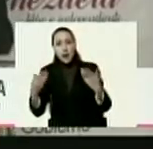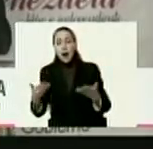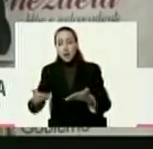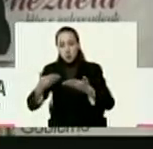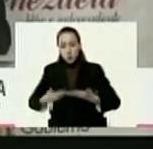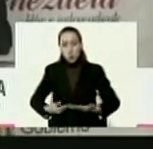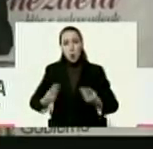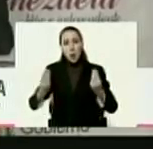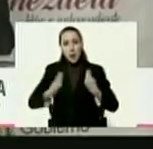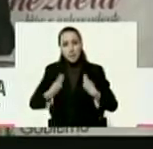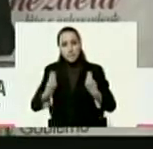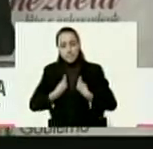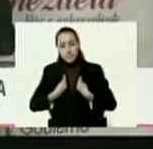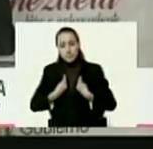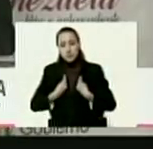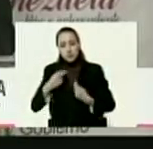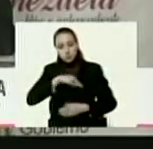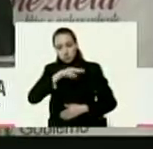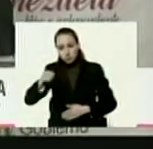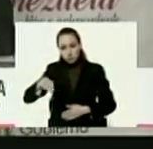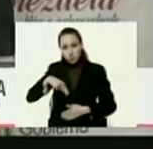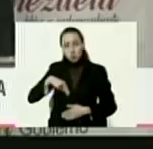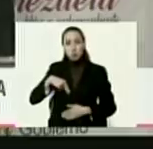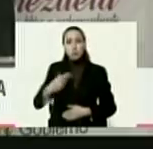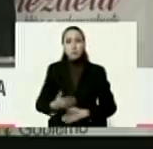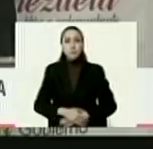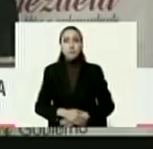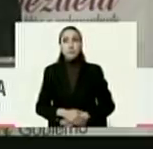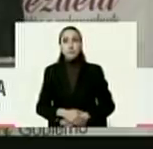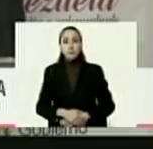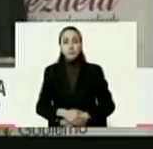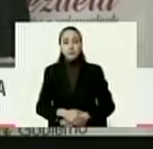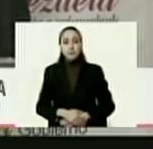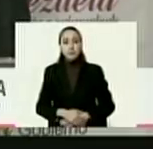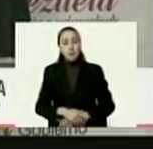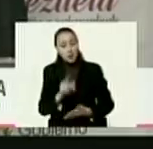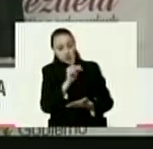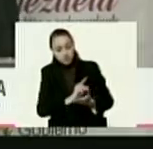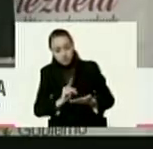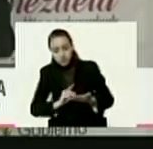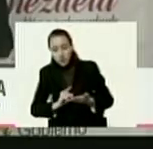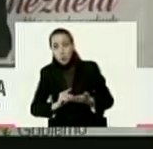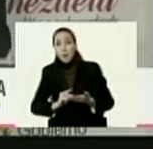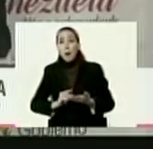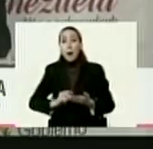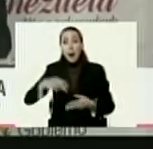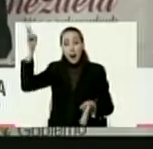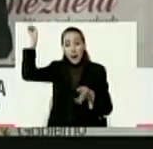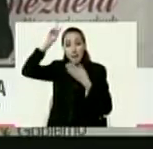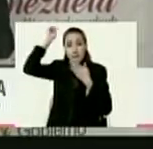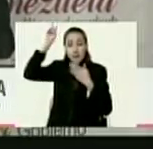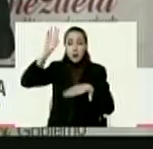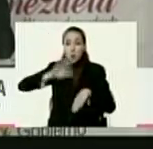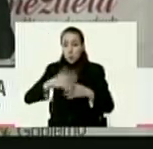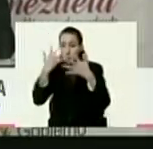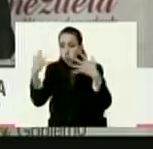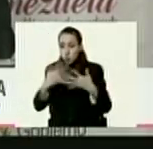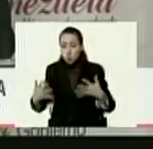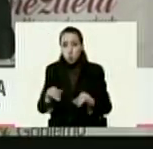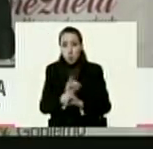vida y la posibilidad de proyectarla. En versos de nuestros pueblos indígenas, cierra su carta el presidente Nicolás